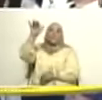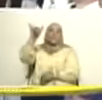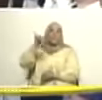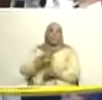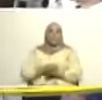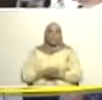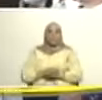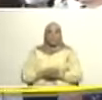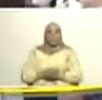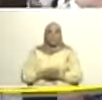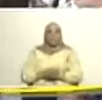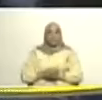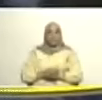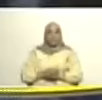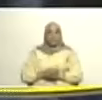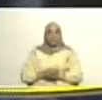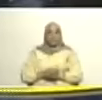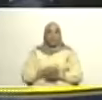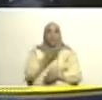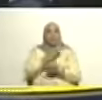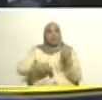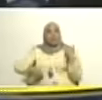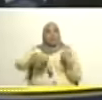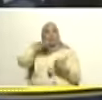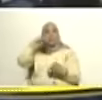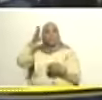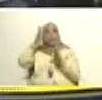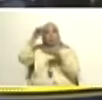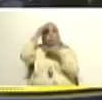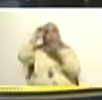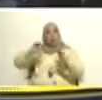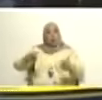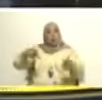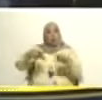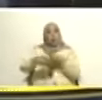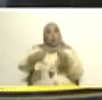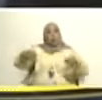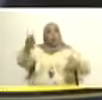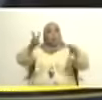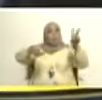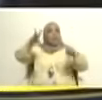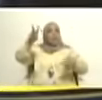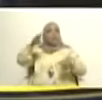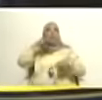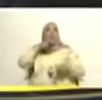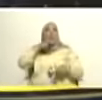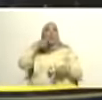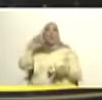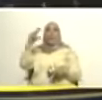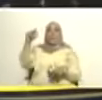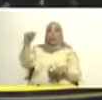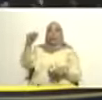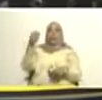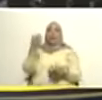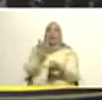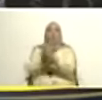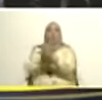es, estábamos escuchando al presidente de la República, Nicolás Maduro, inaugurando esta Expo Metal, Hierro, Acero y